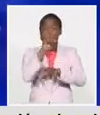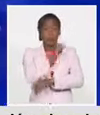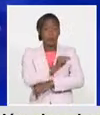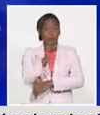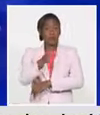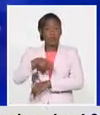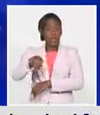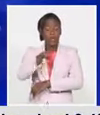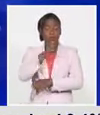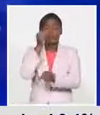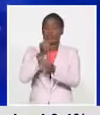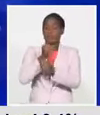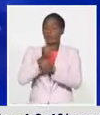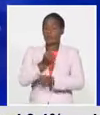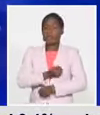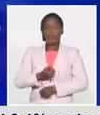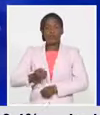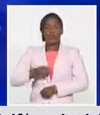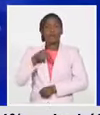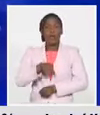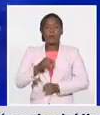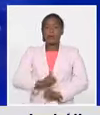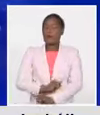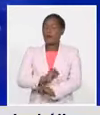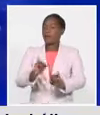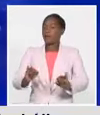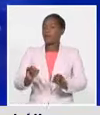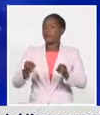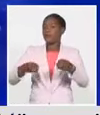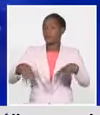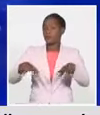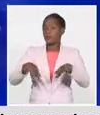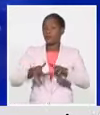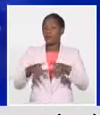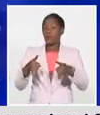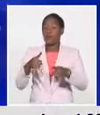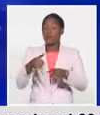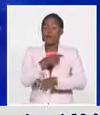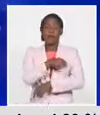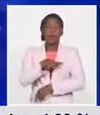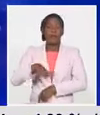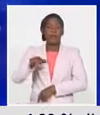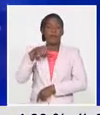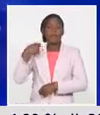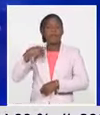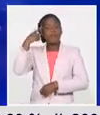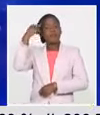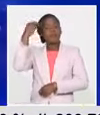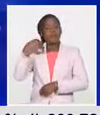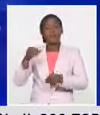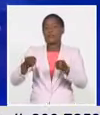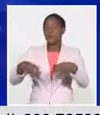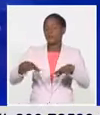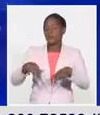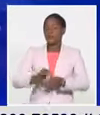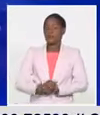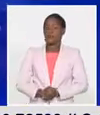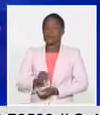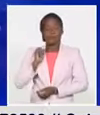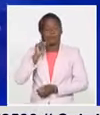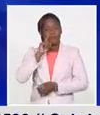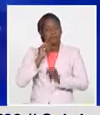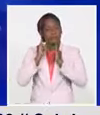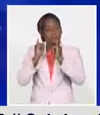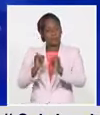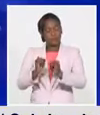Abdala, que van a brindar una información que además nuestra población está muy ávida de ella. Hasta aquí, Pepe. Muchísimas gracias por